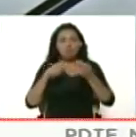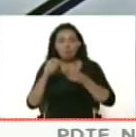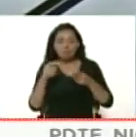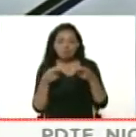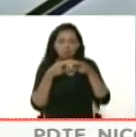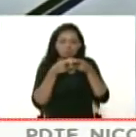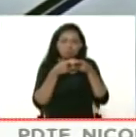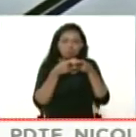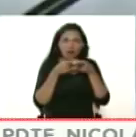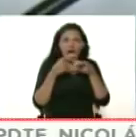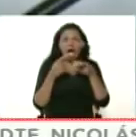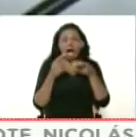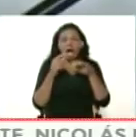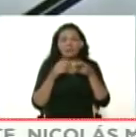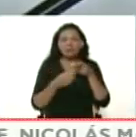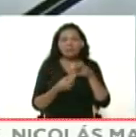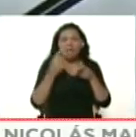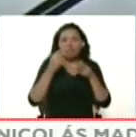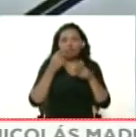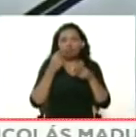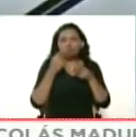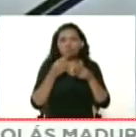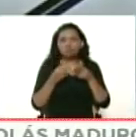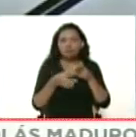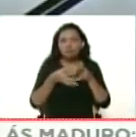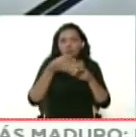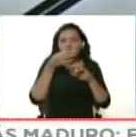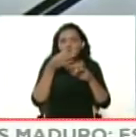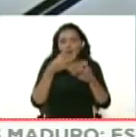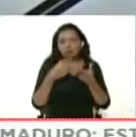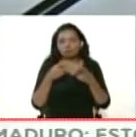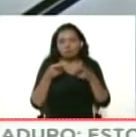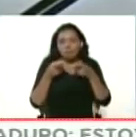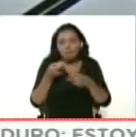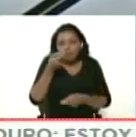Entonces, en vez del chimó, se mete en su chimí.